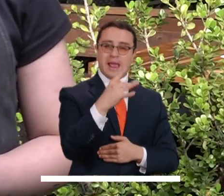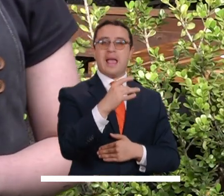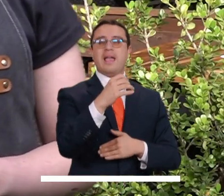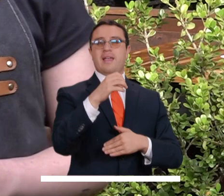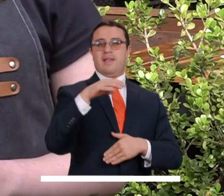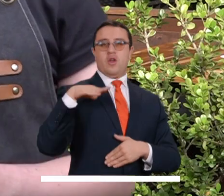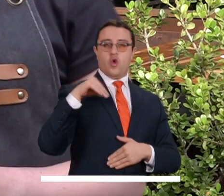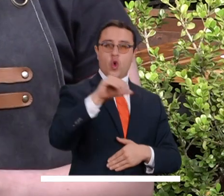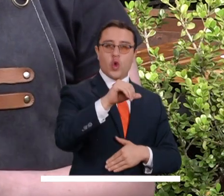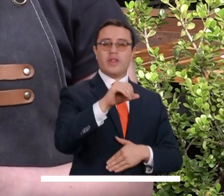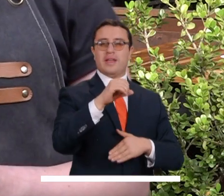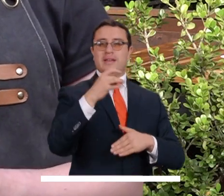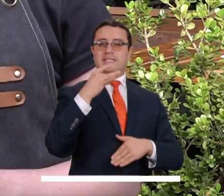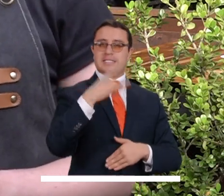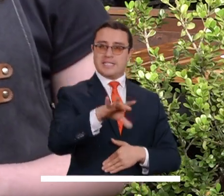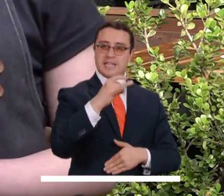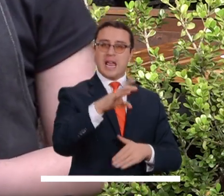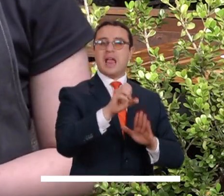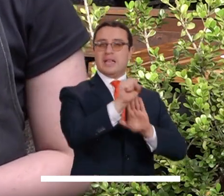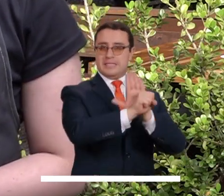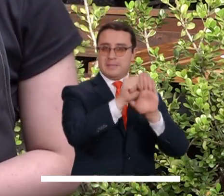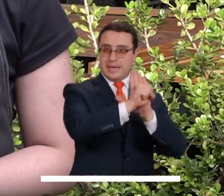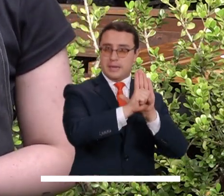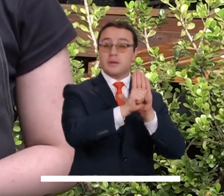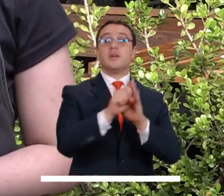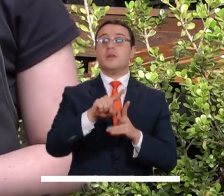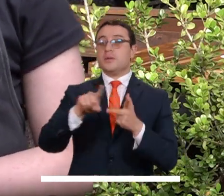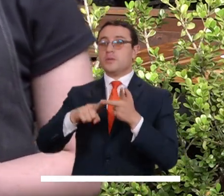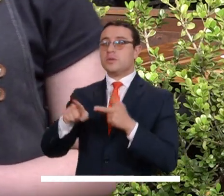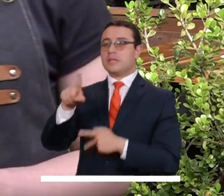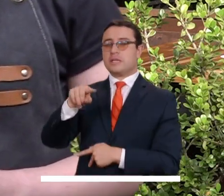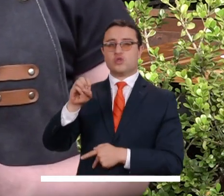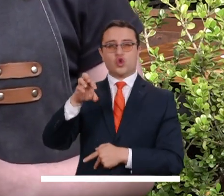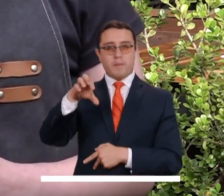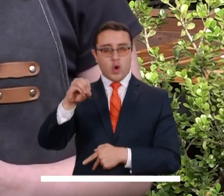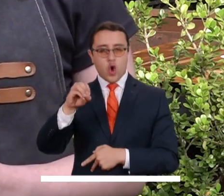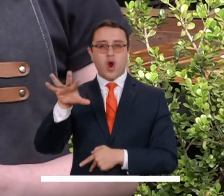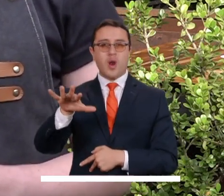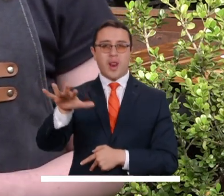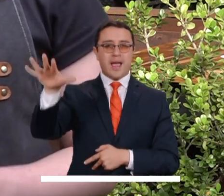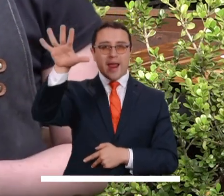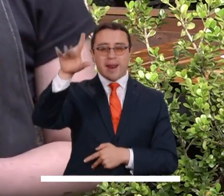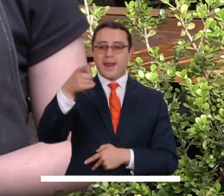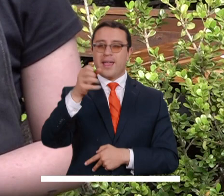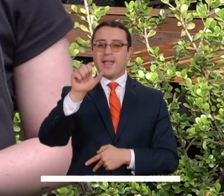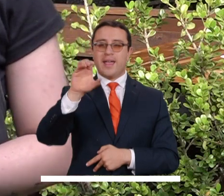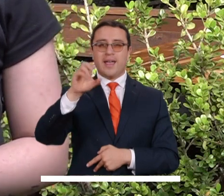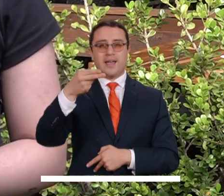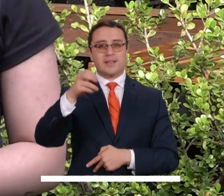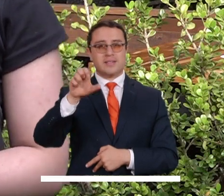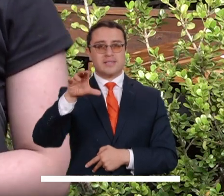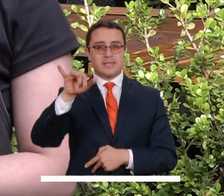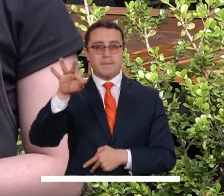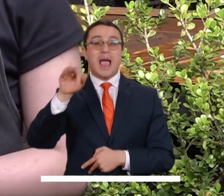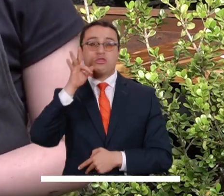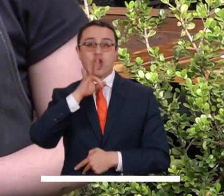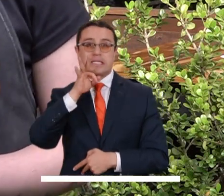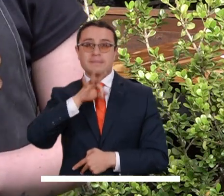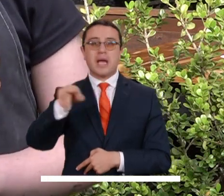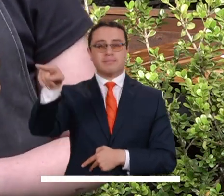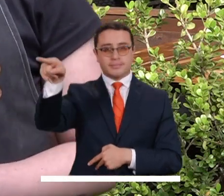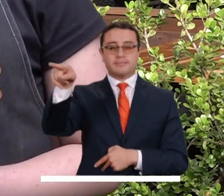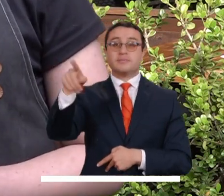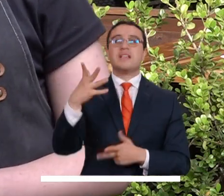y la segunda comprende a Gachancipá, Tocancipá, Sopó, La Calera. Además de actividades gastronómicas, también tendremos